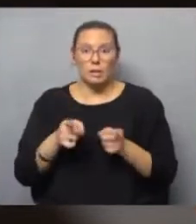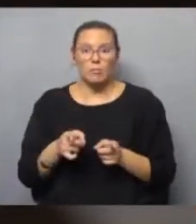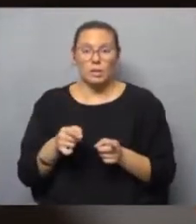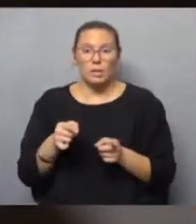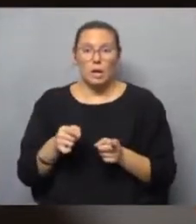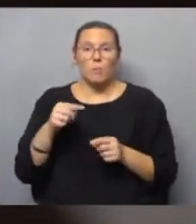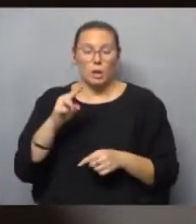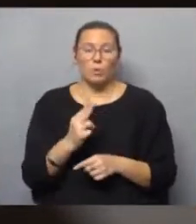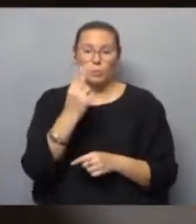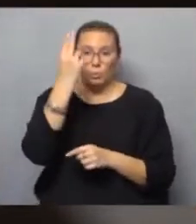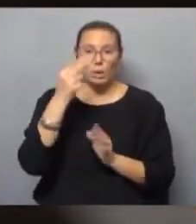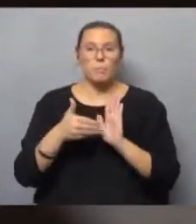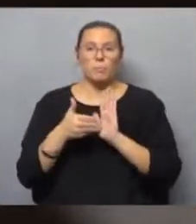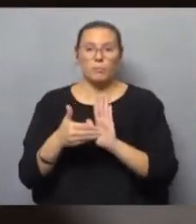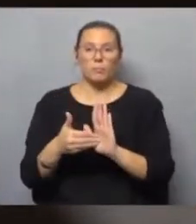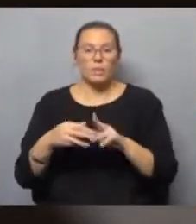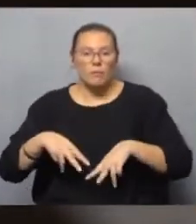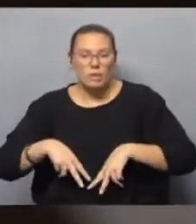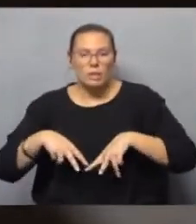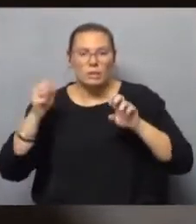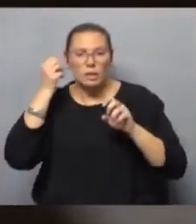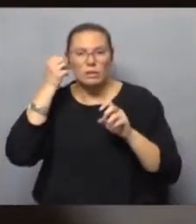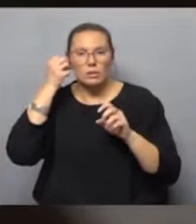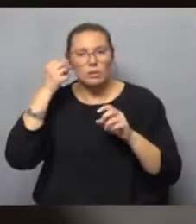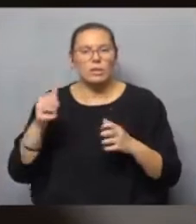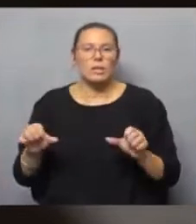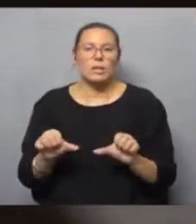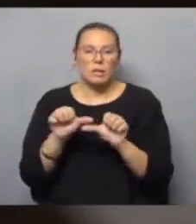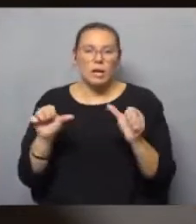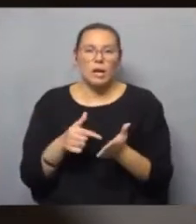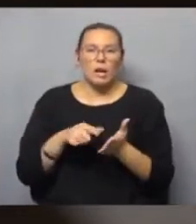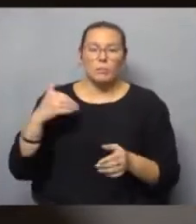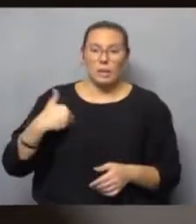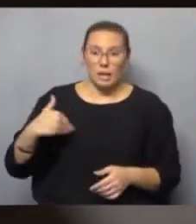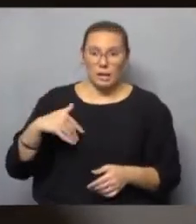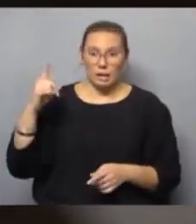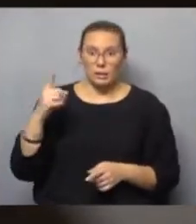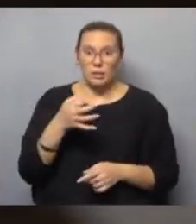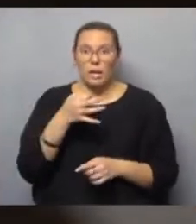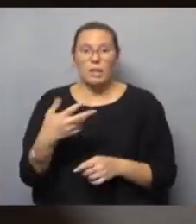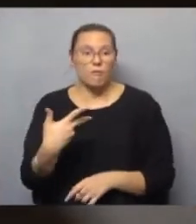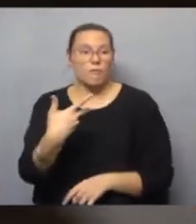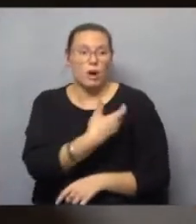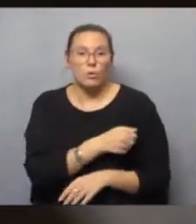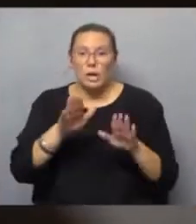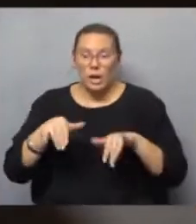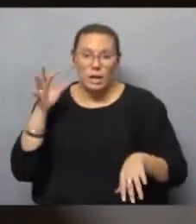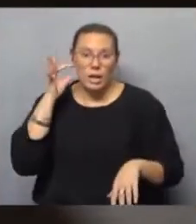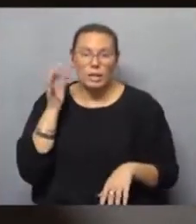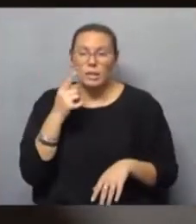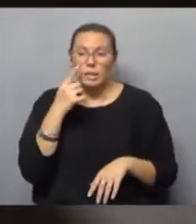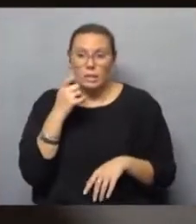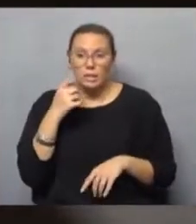exclusiva para Uruguay, presentaremos una investigación realizada en Buenos Aires que confirma que vacunar a niñas y niños contra el